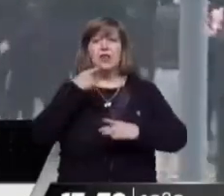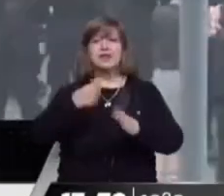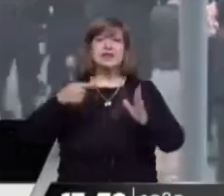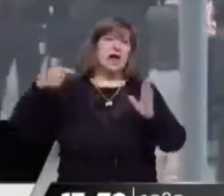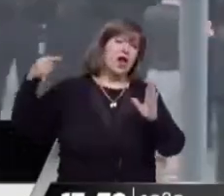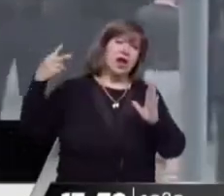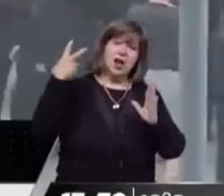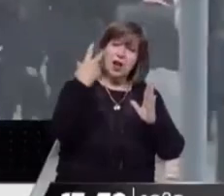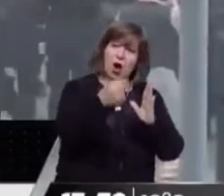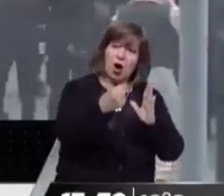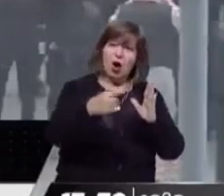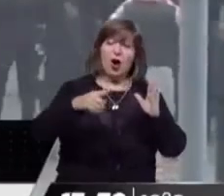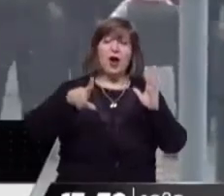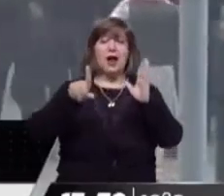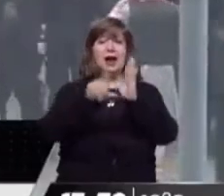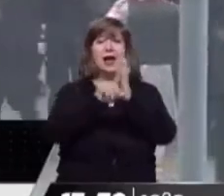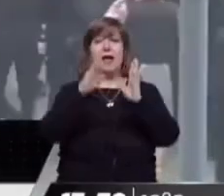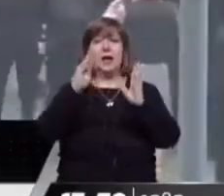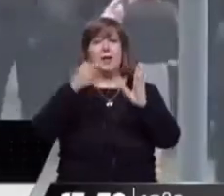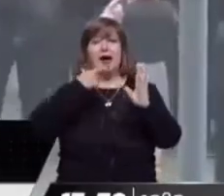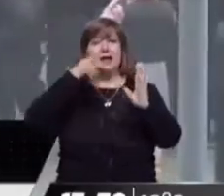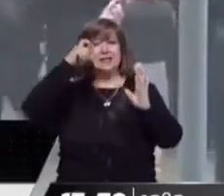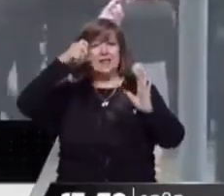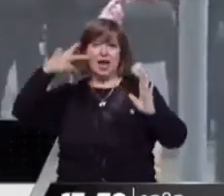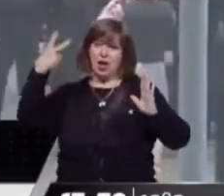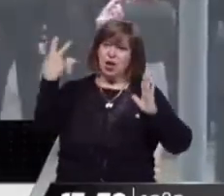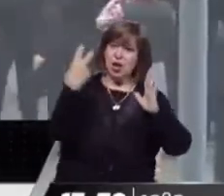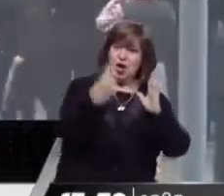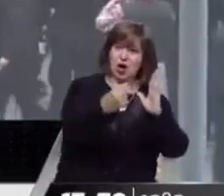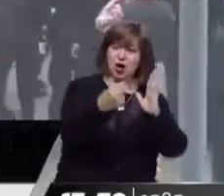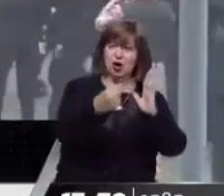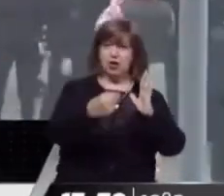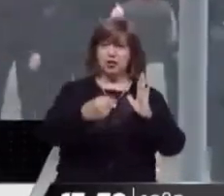bases que se está tratando ahora